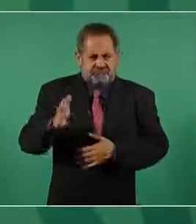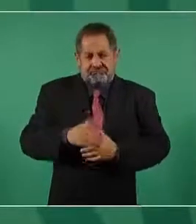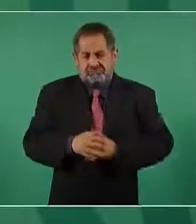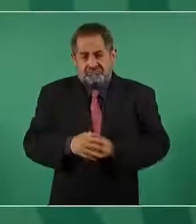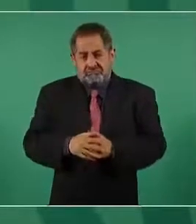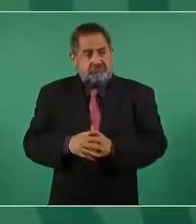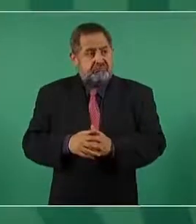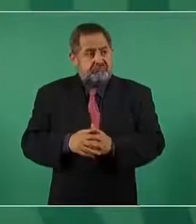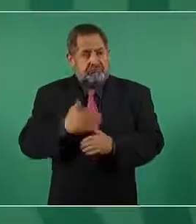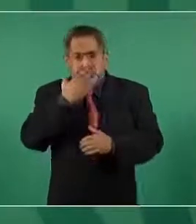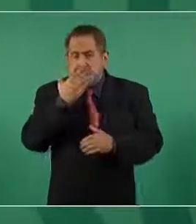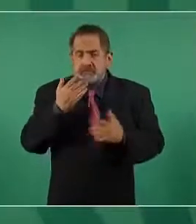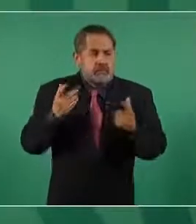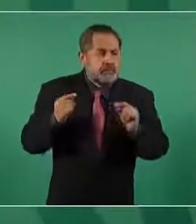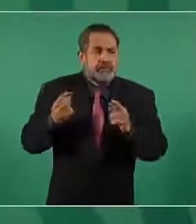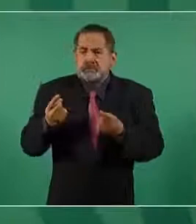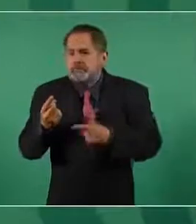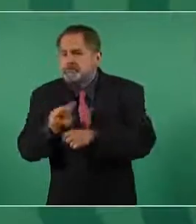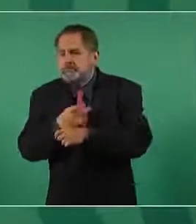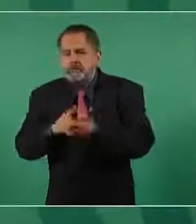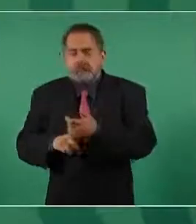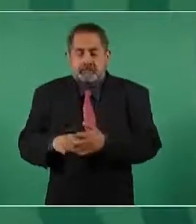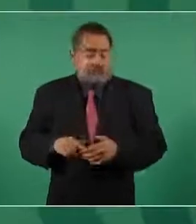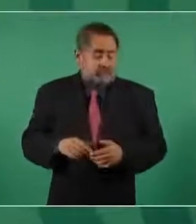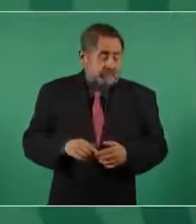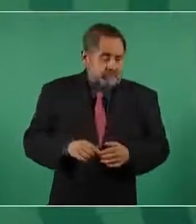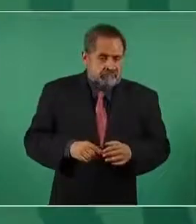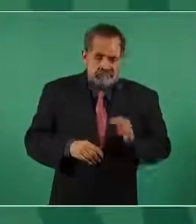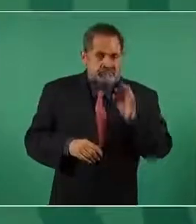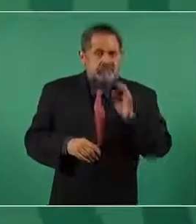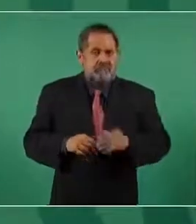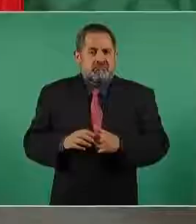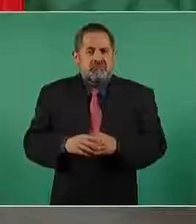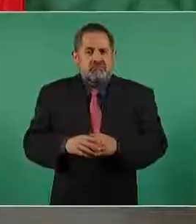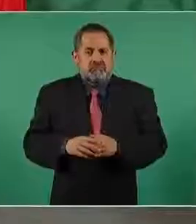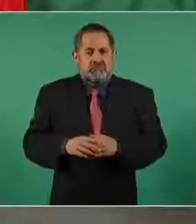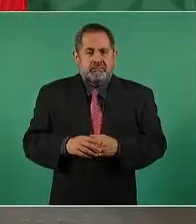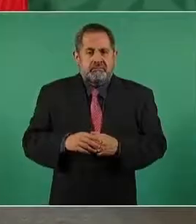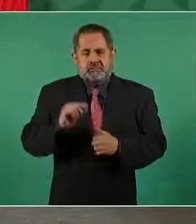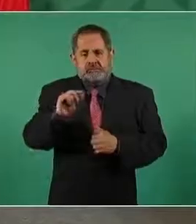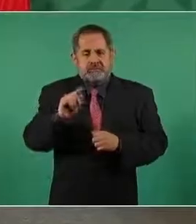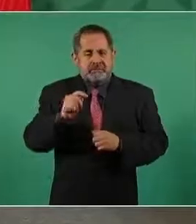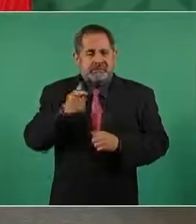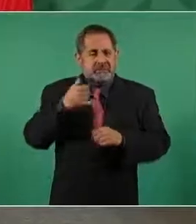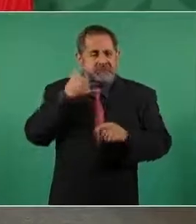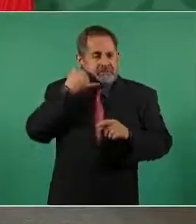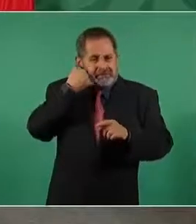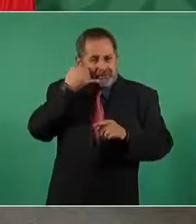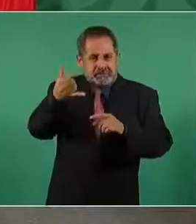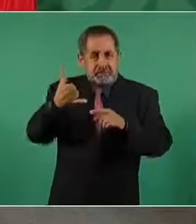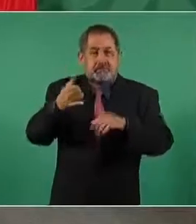Y además, pendientes. Me costó un poco de trabajo